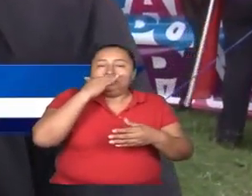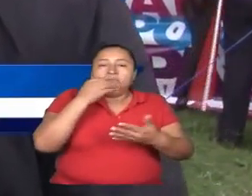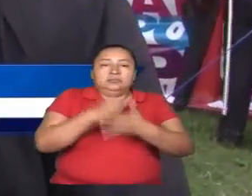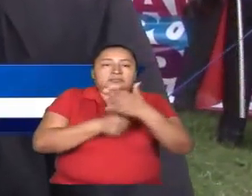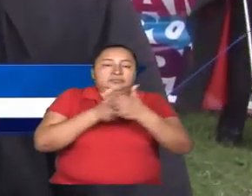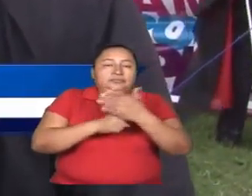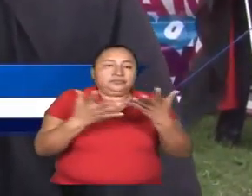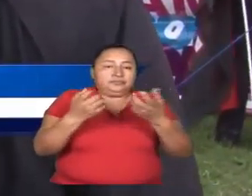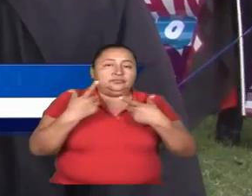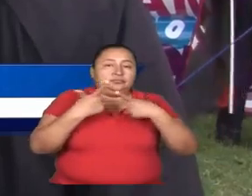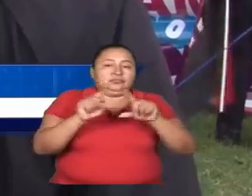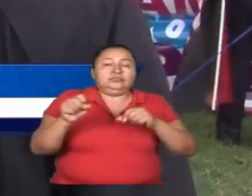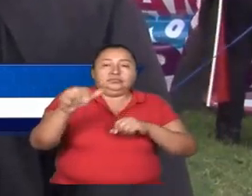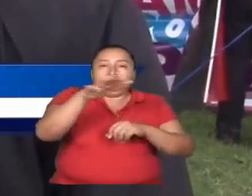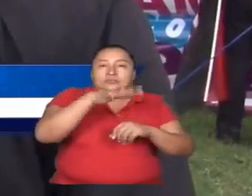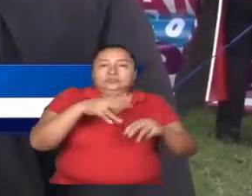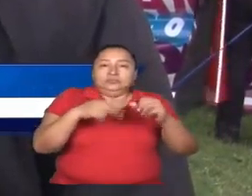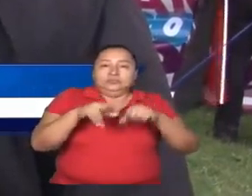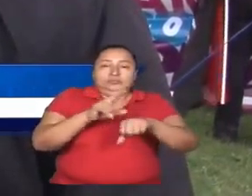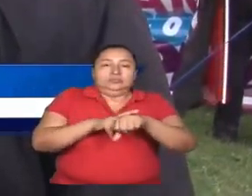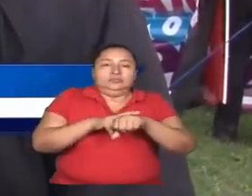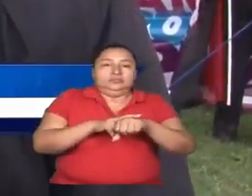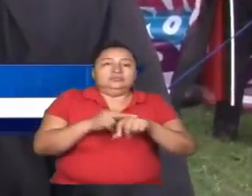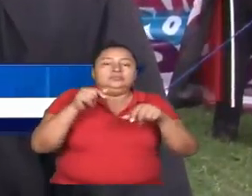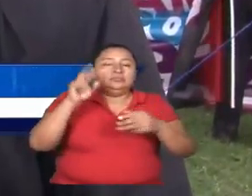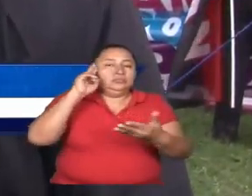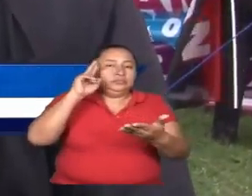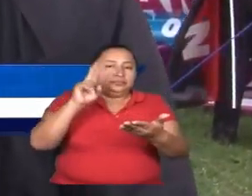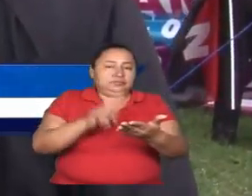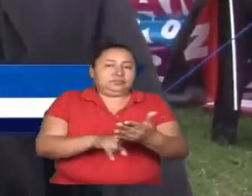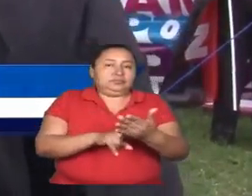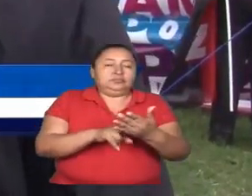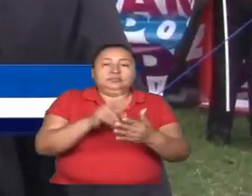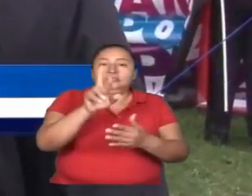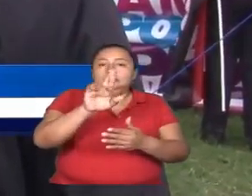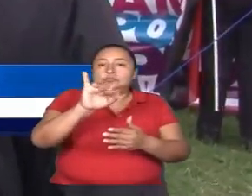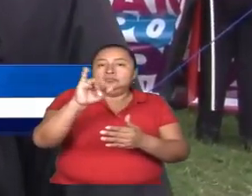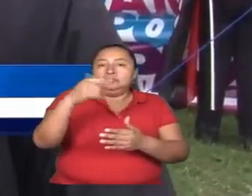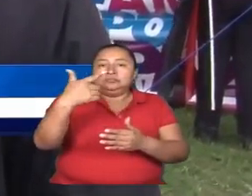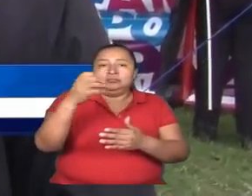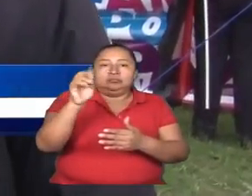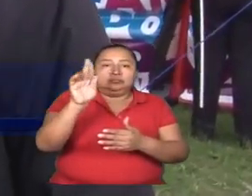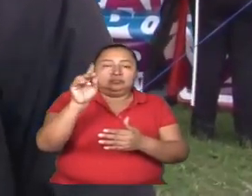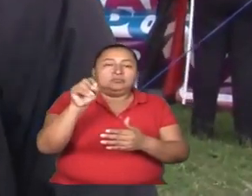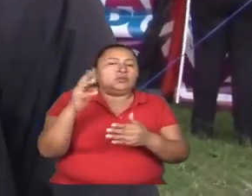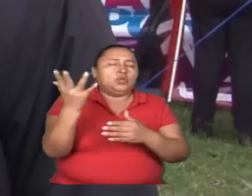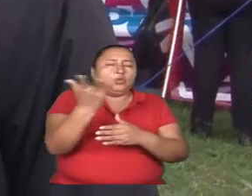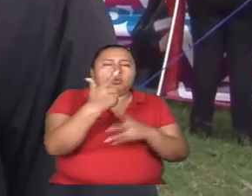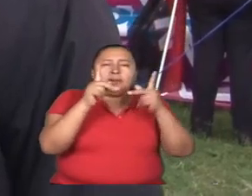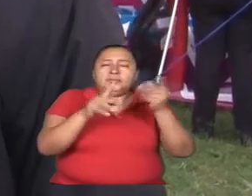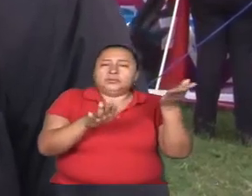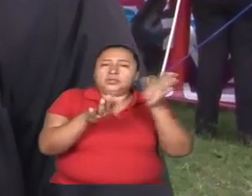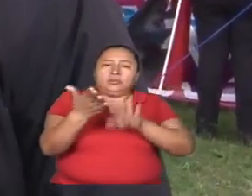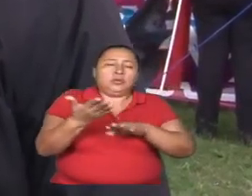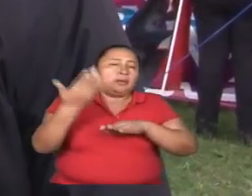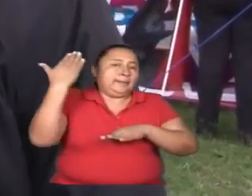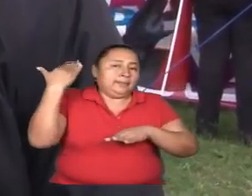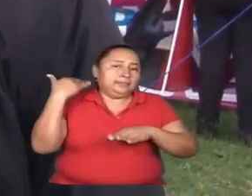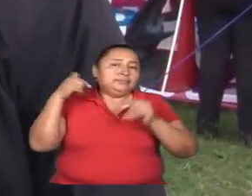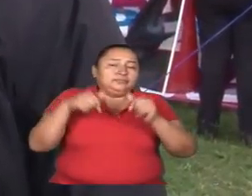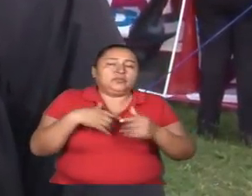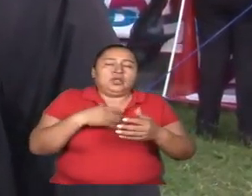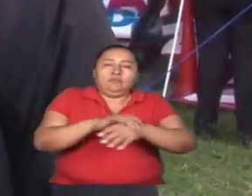la libertad, por la soberanía nacional, recordamos a Rigoberto y a todos los héroes mártires de nuestra revolución por el